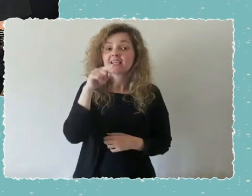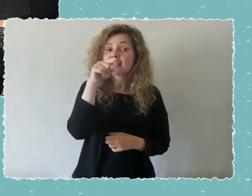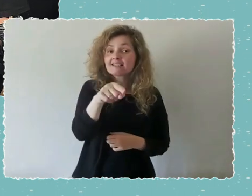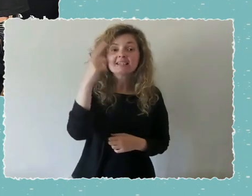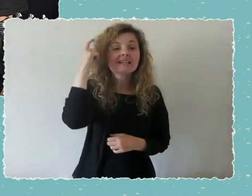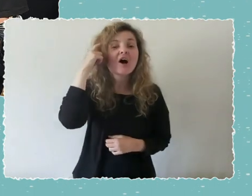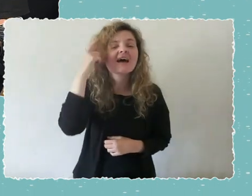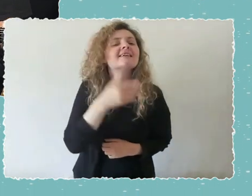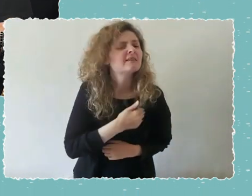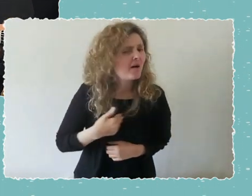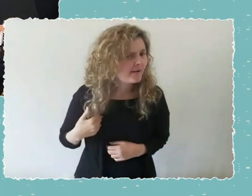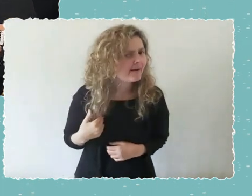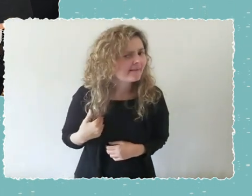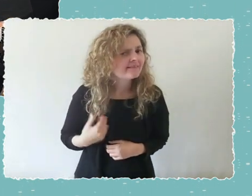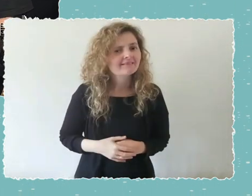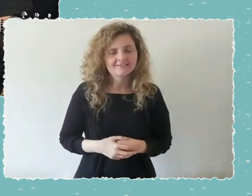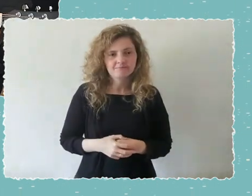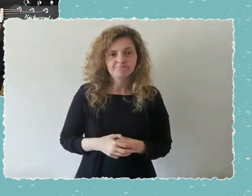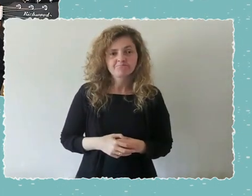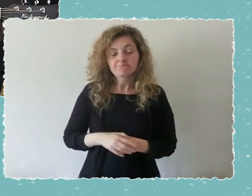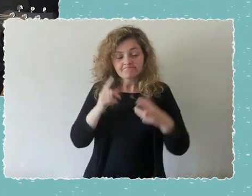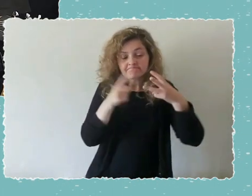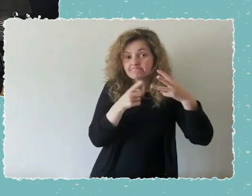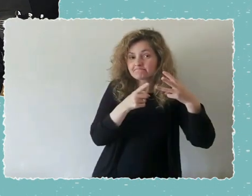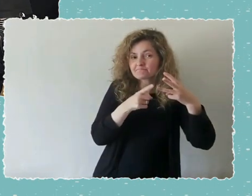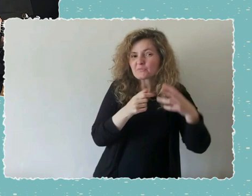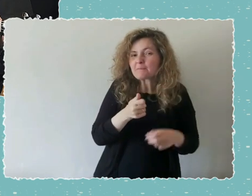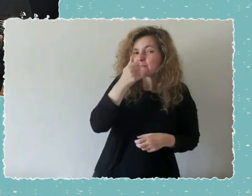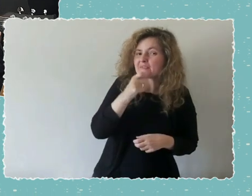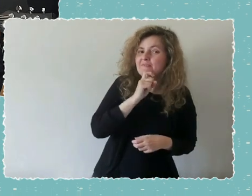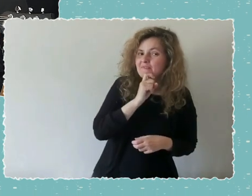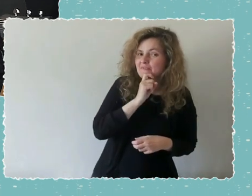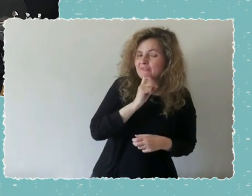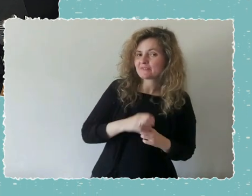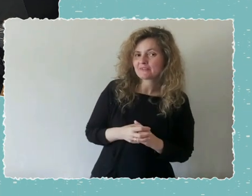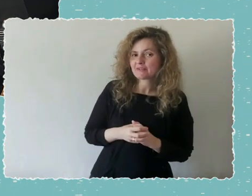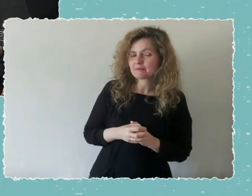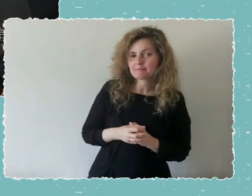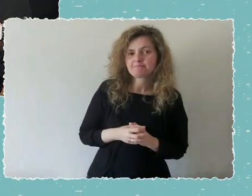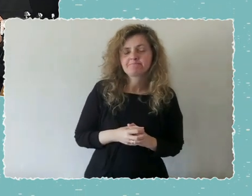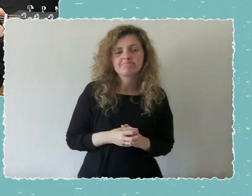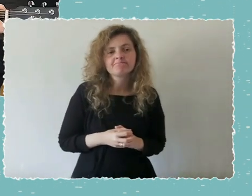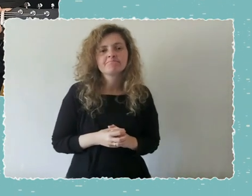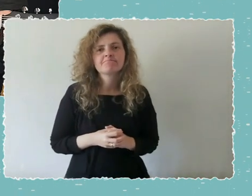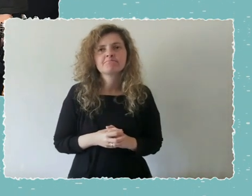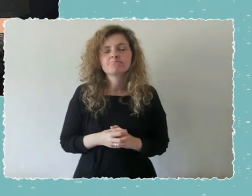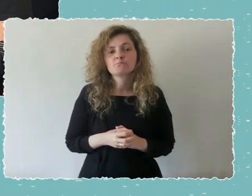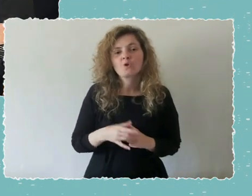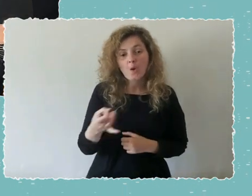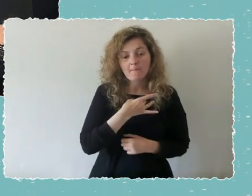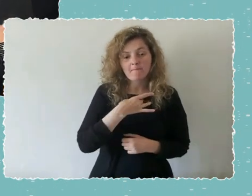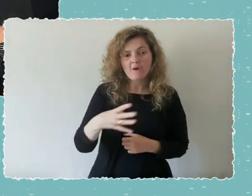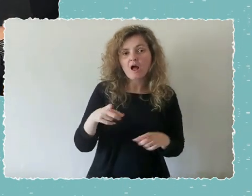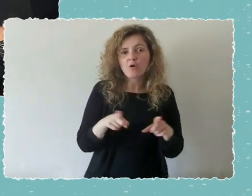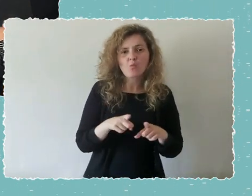digo, se ti o queres saber. Imos coa terceira, un poquichiño máis difícil. É branco